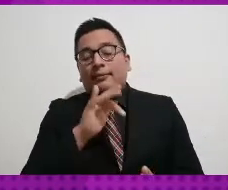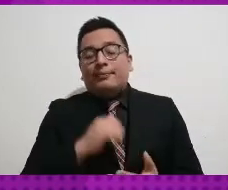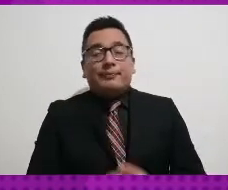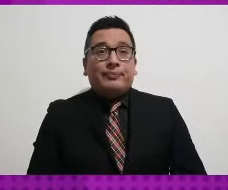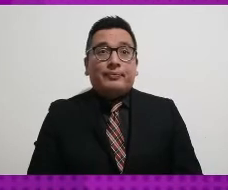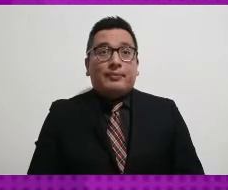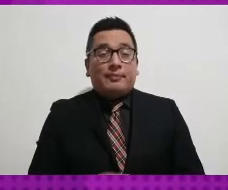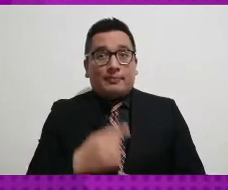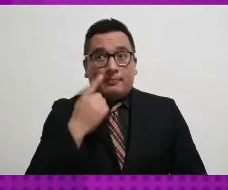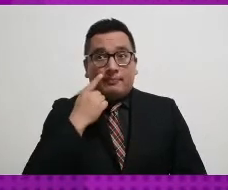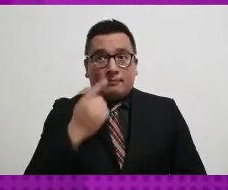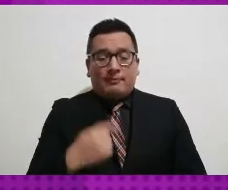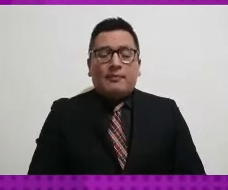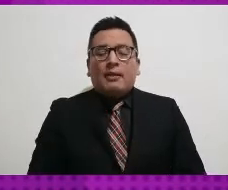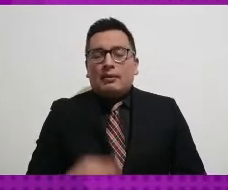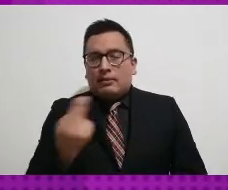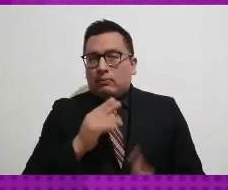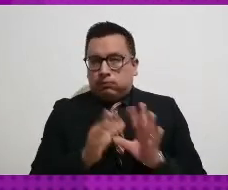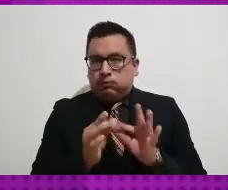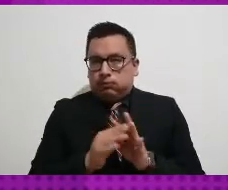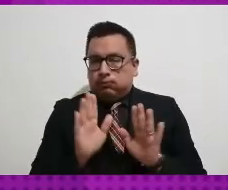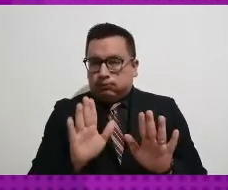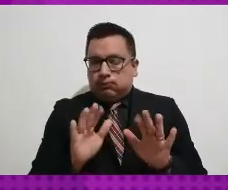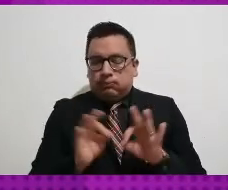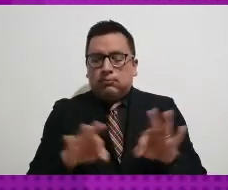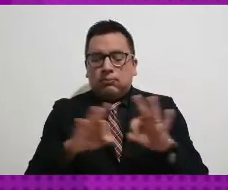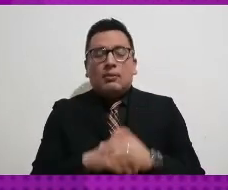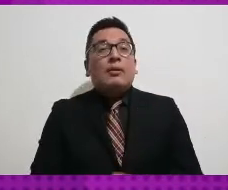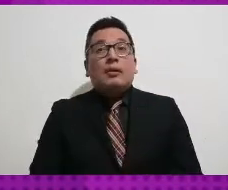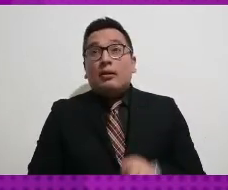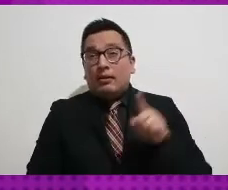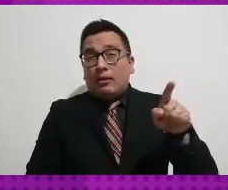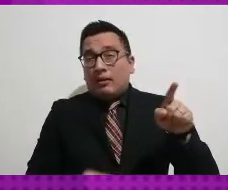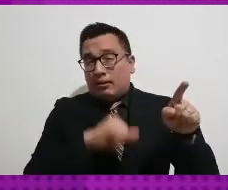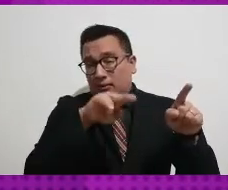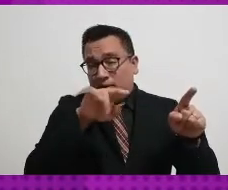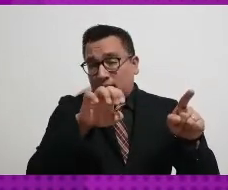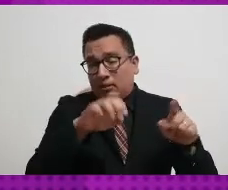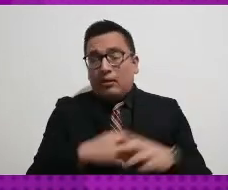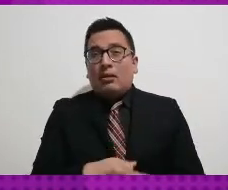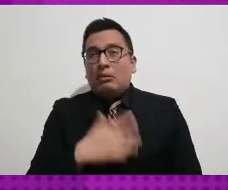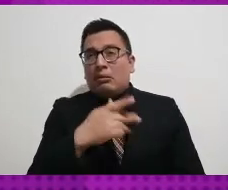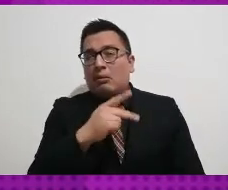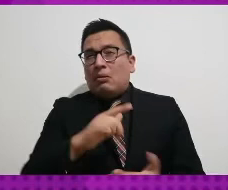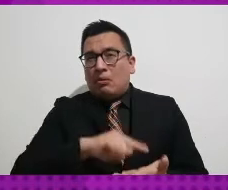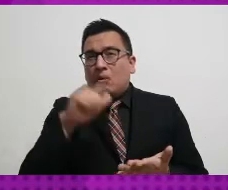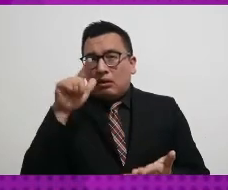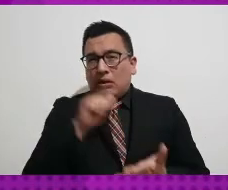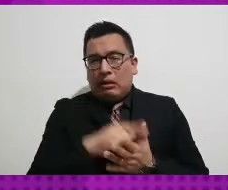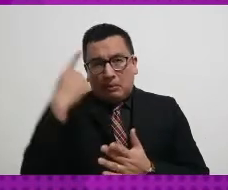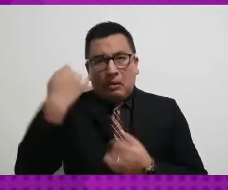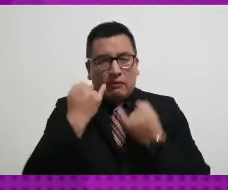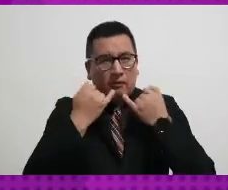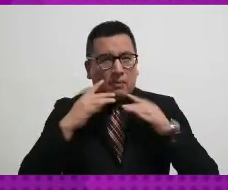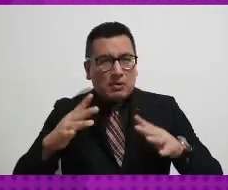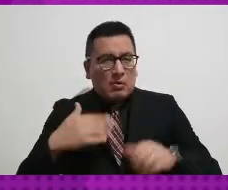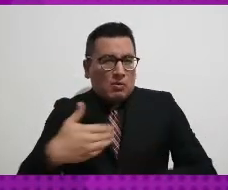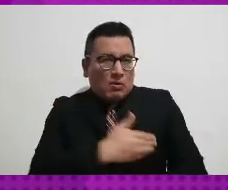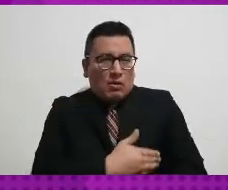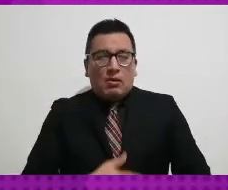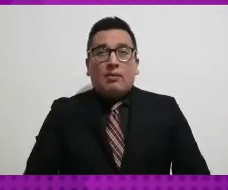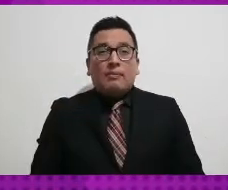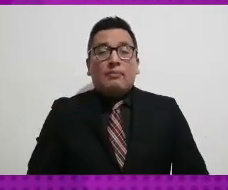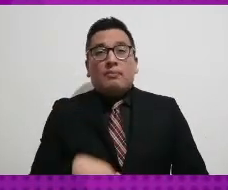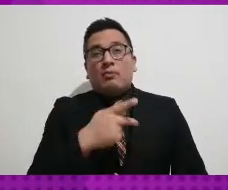habrá que hacer una distinción muy puntual. El Instituto Nacional Electoral se regula por la Ley de Protección de Datos en posesión